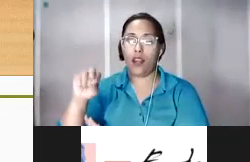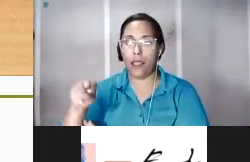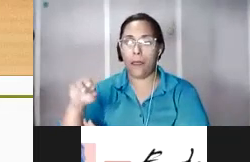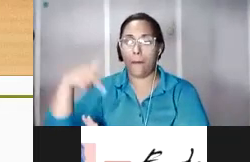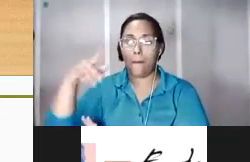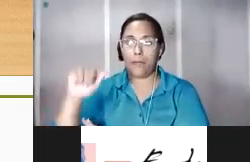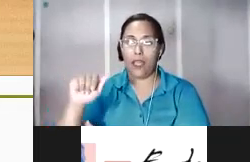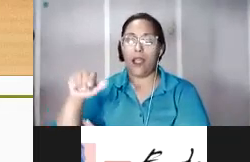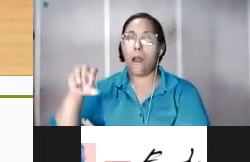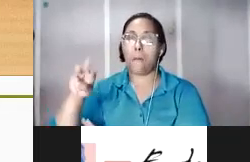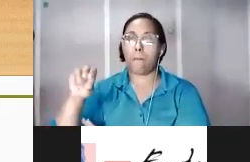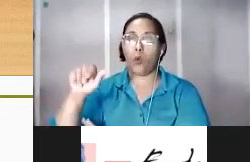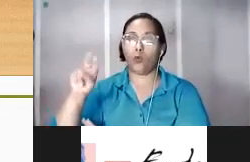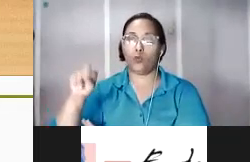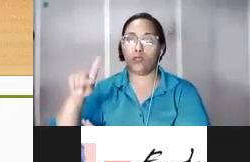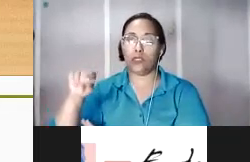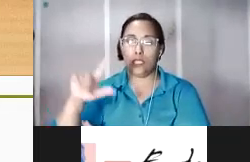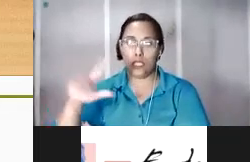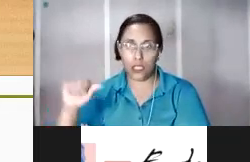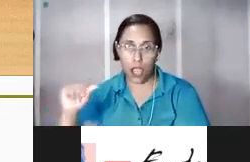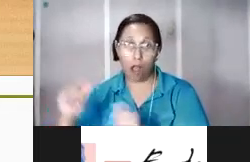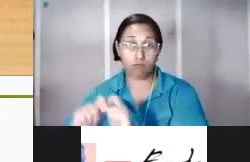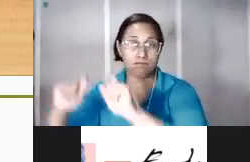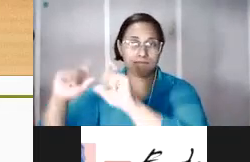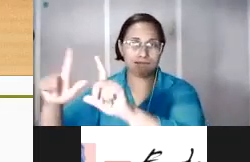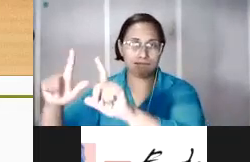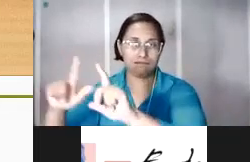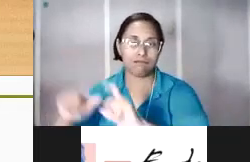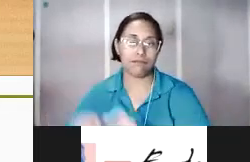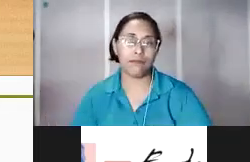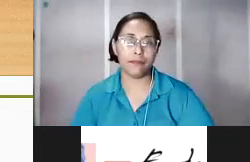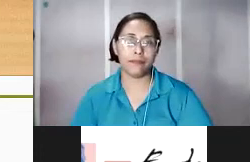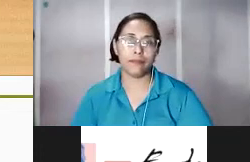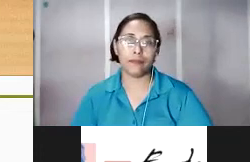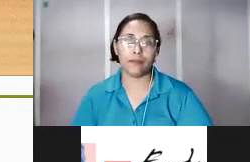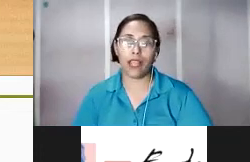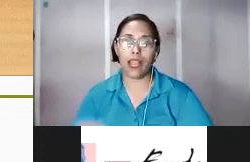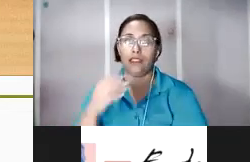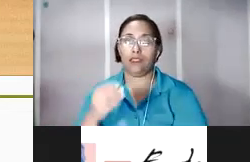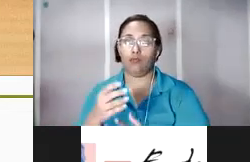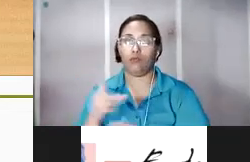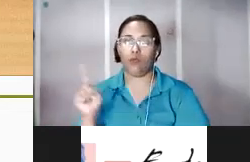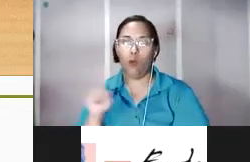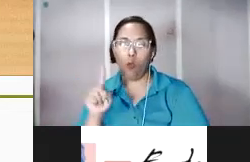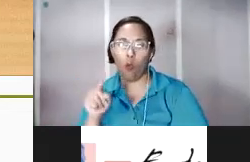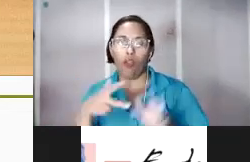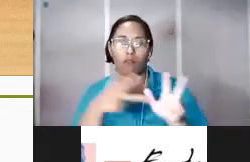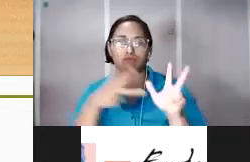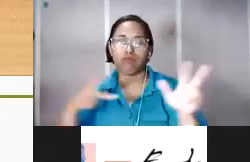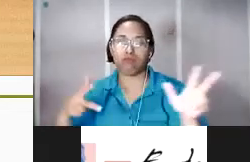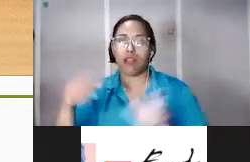Montilla, que la vemos aquí, la cual desfiló en la carroza de